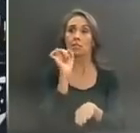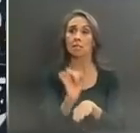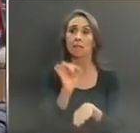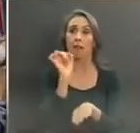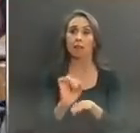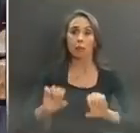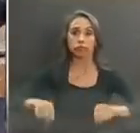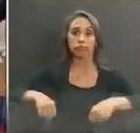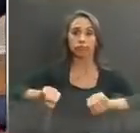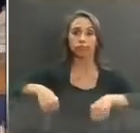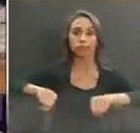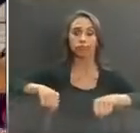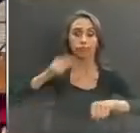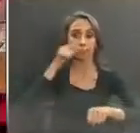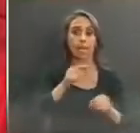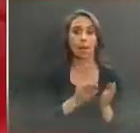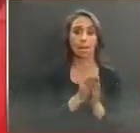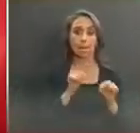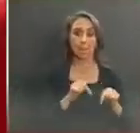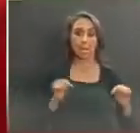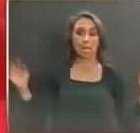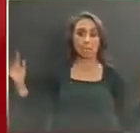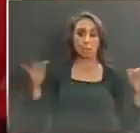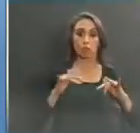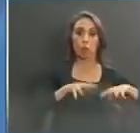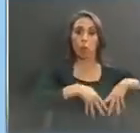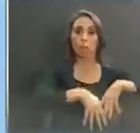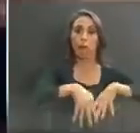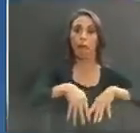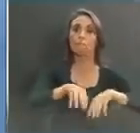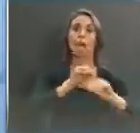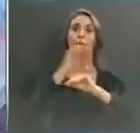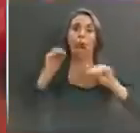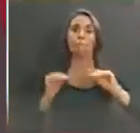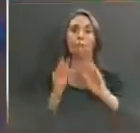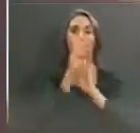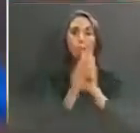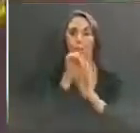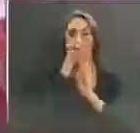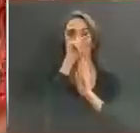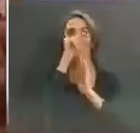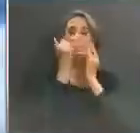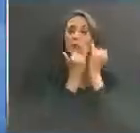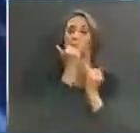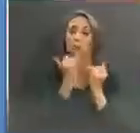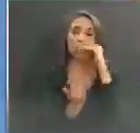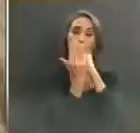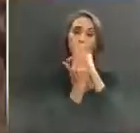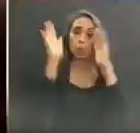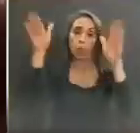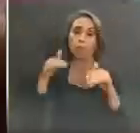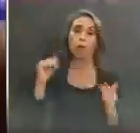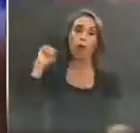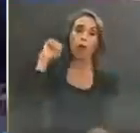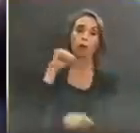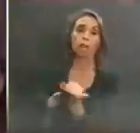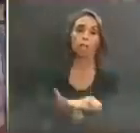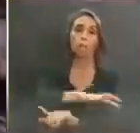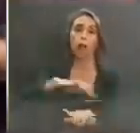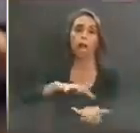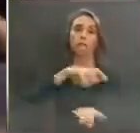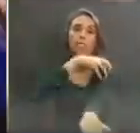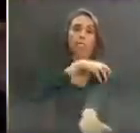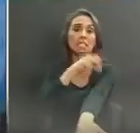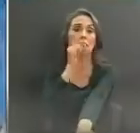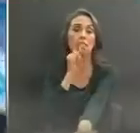El punto de partida de una marcha convocada íntegramente a través de redes sociales con el fin de reclamar por la crisis que se vive en la región derivada